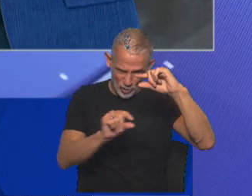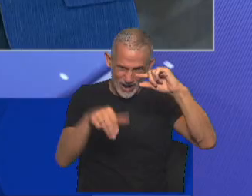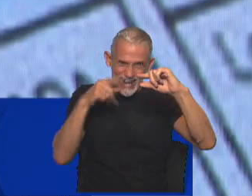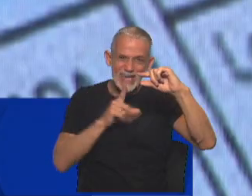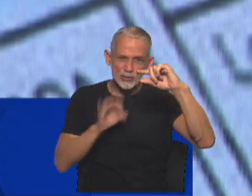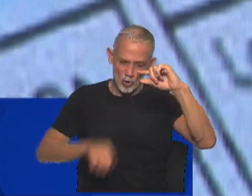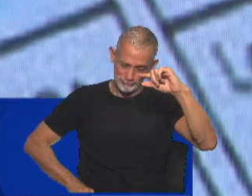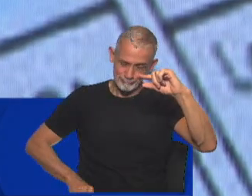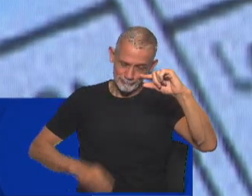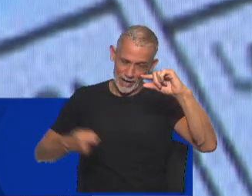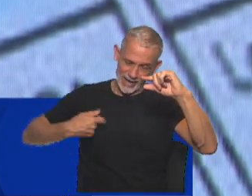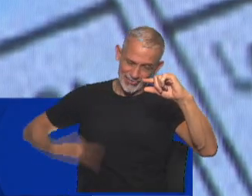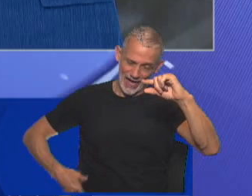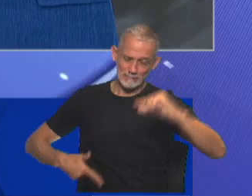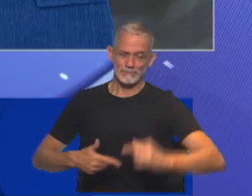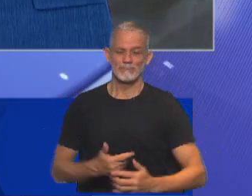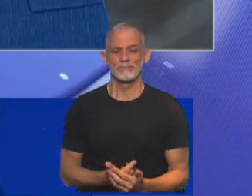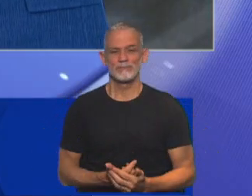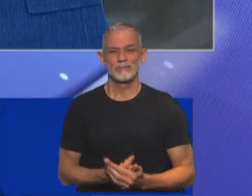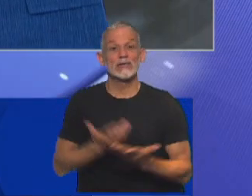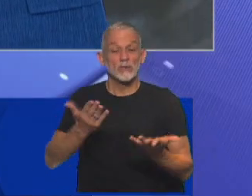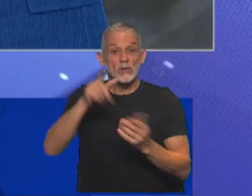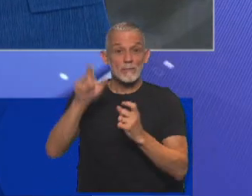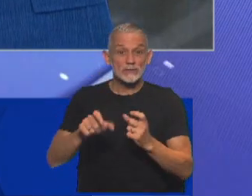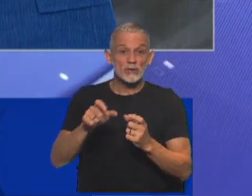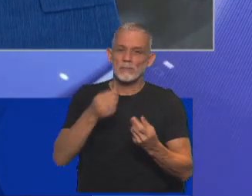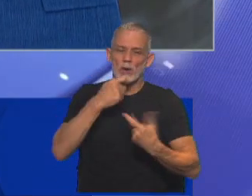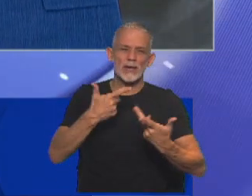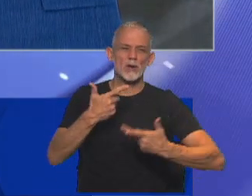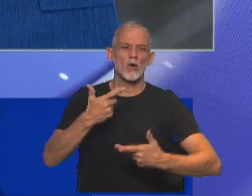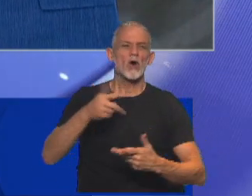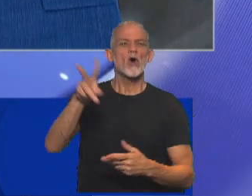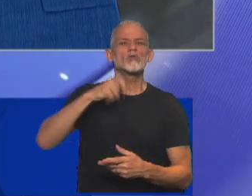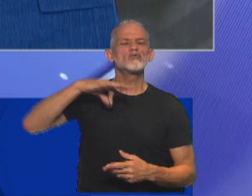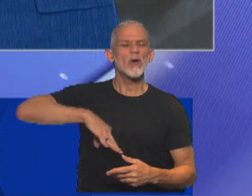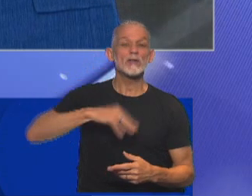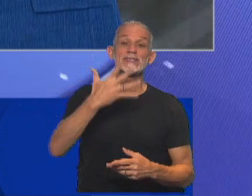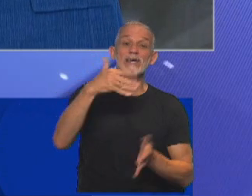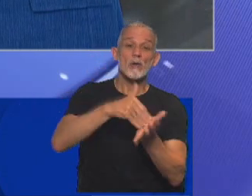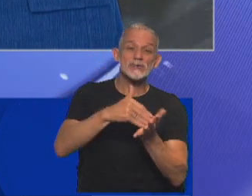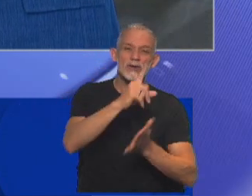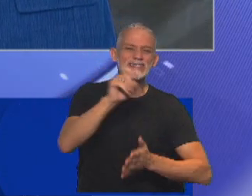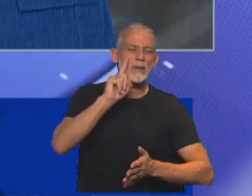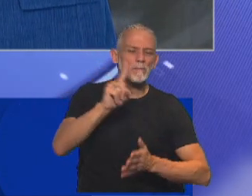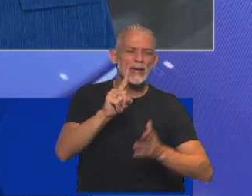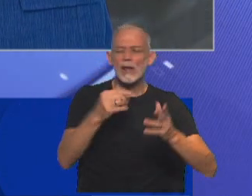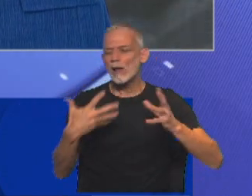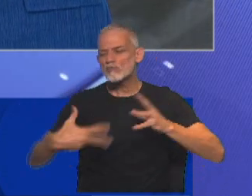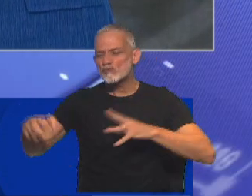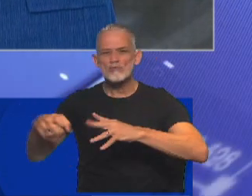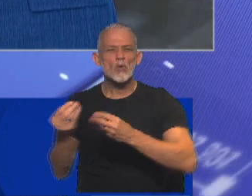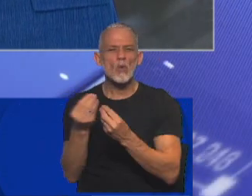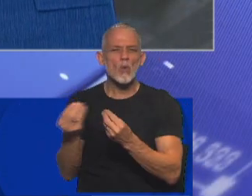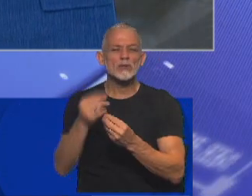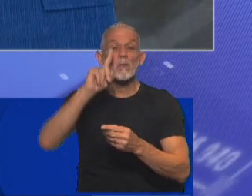lo que uno le llega al bolsillo. Y alguien que está pagando que está cobrando 5.100.000 de sueldo brutos estaría